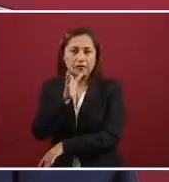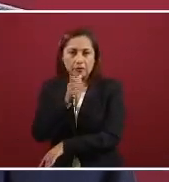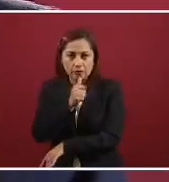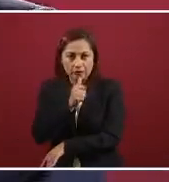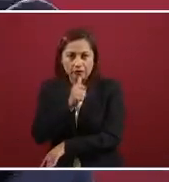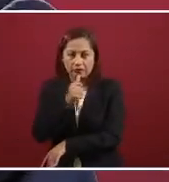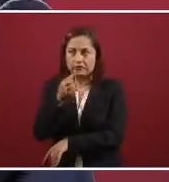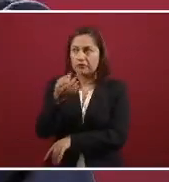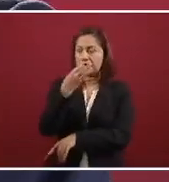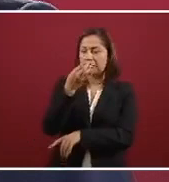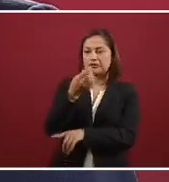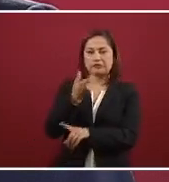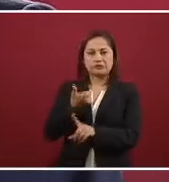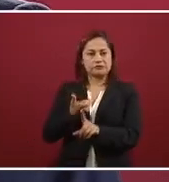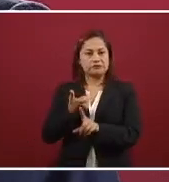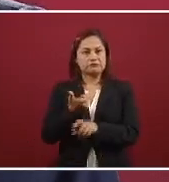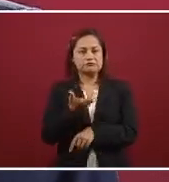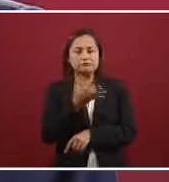ni para